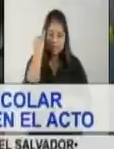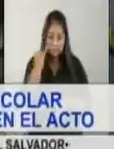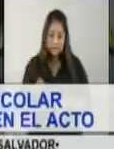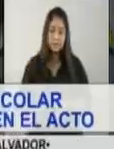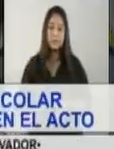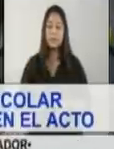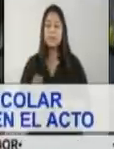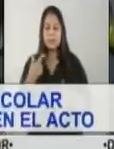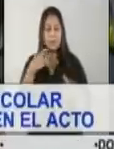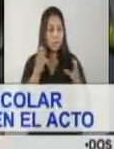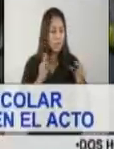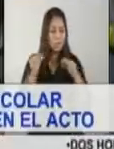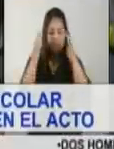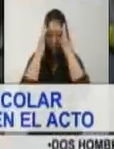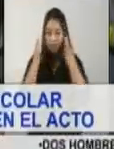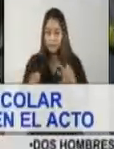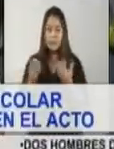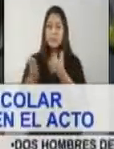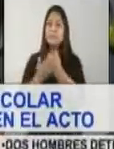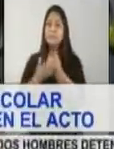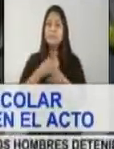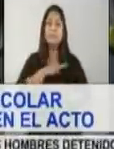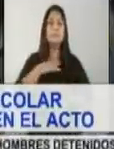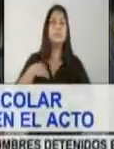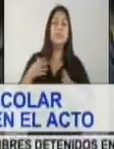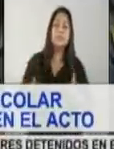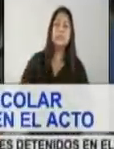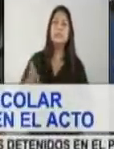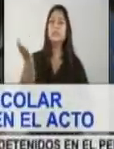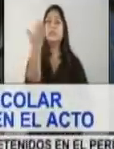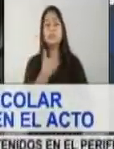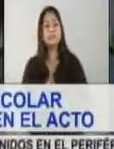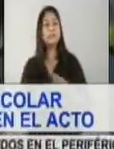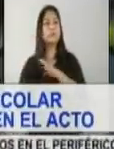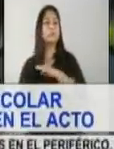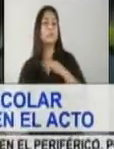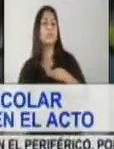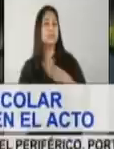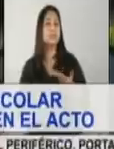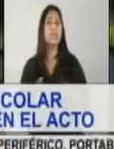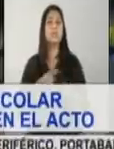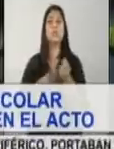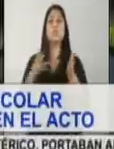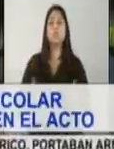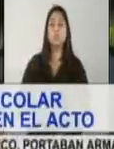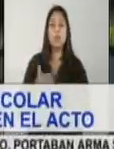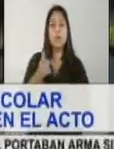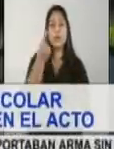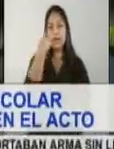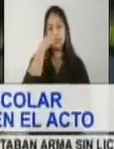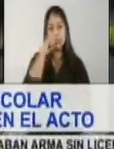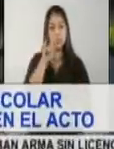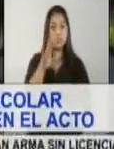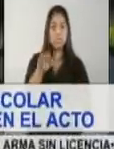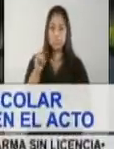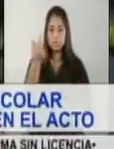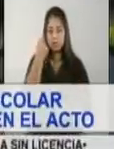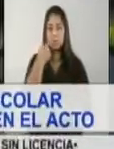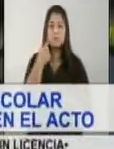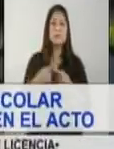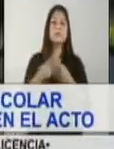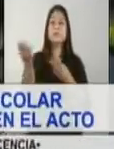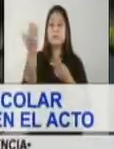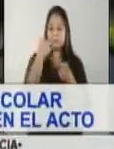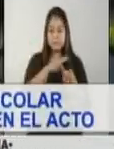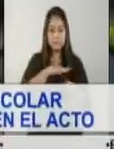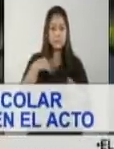acuerdo. Citaron a ministros, citaron al doctor Asturias de la Coprecovid, citaron a la